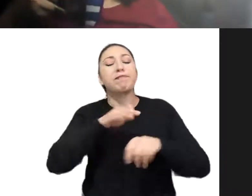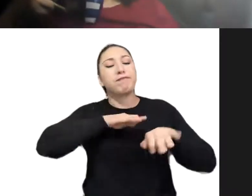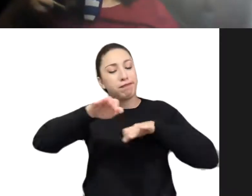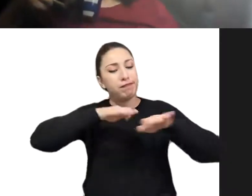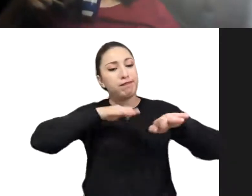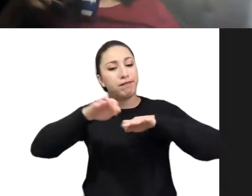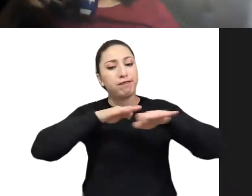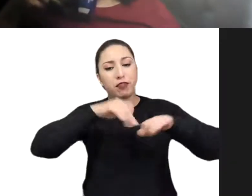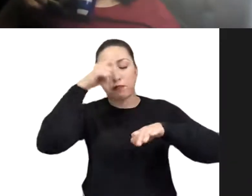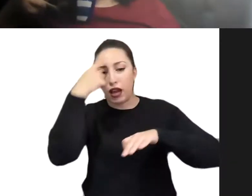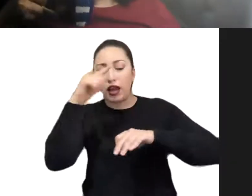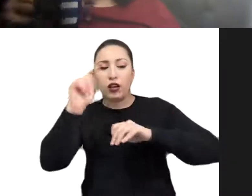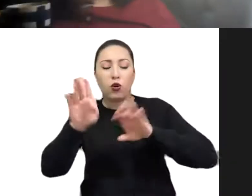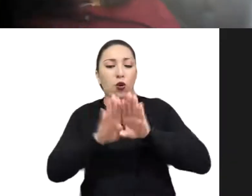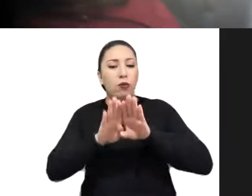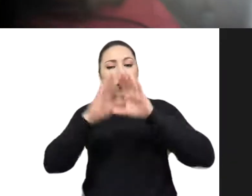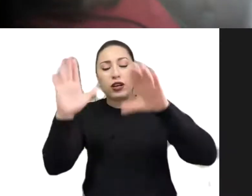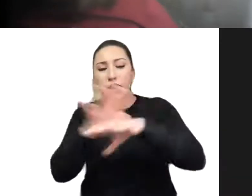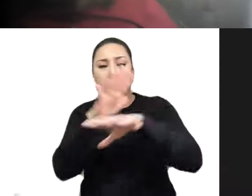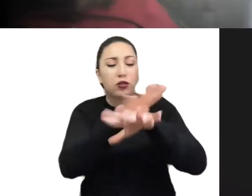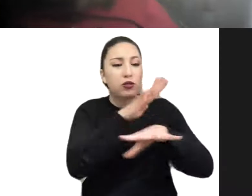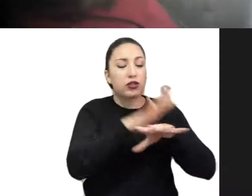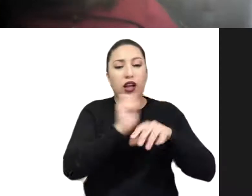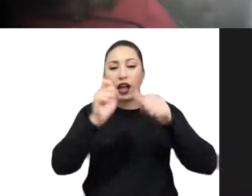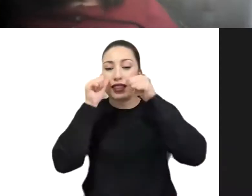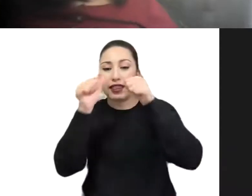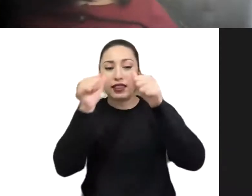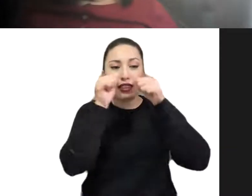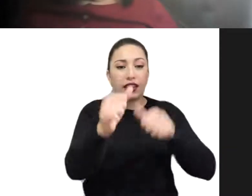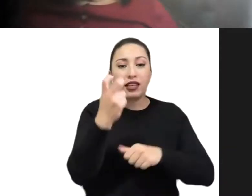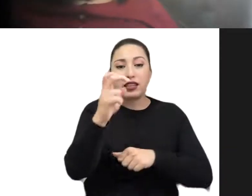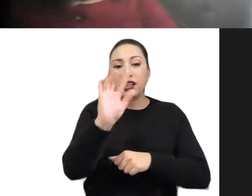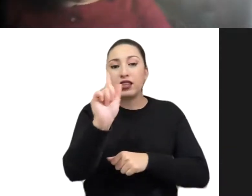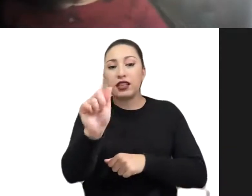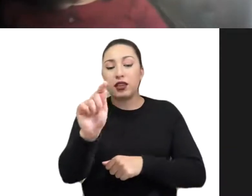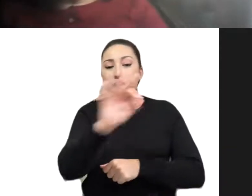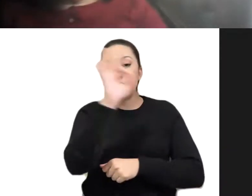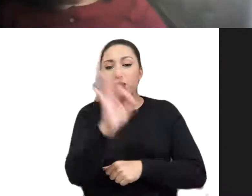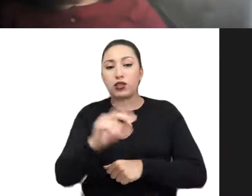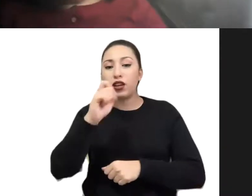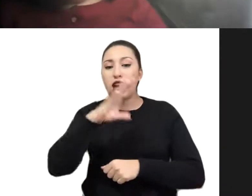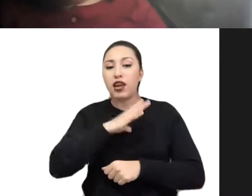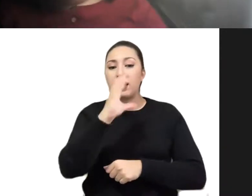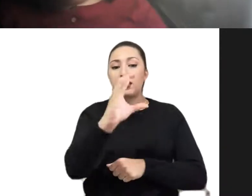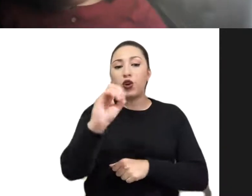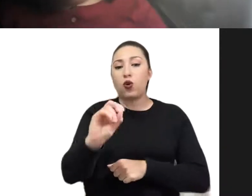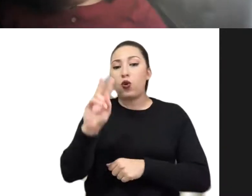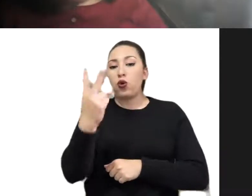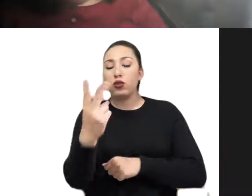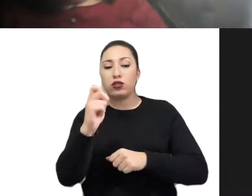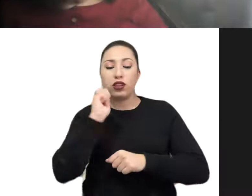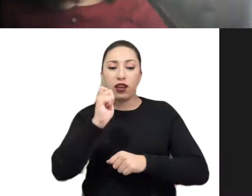sí de cambio climático, atendiendo a ese 70% que atañe a las emisiones de CO2 en el territorio